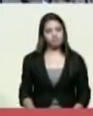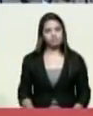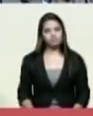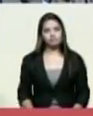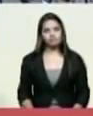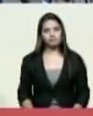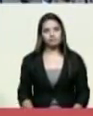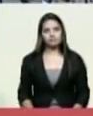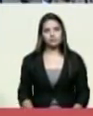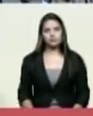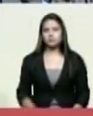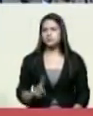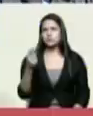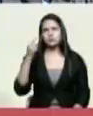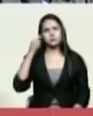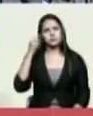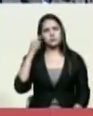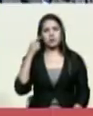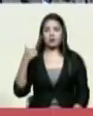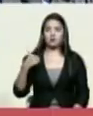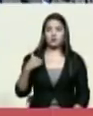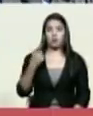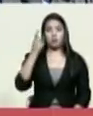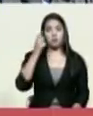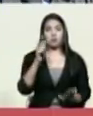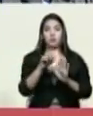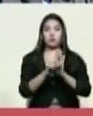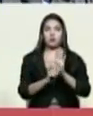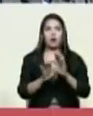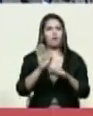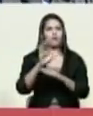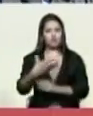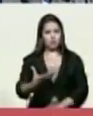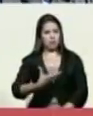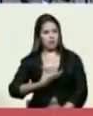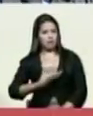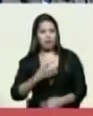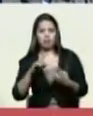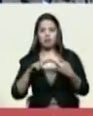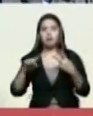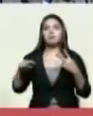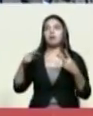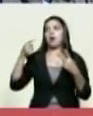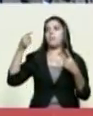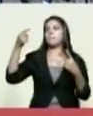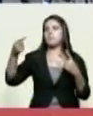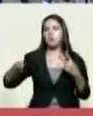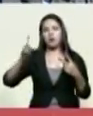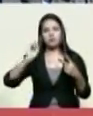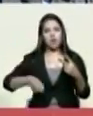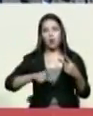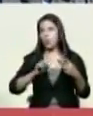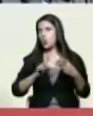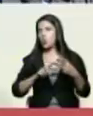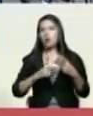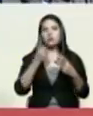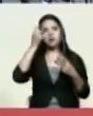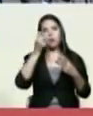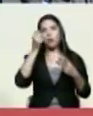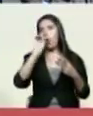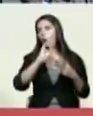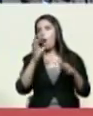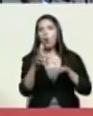Nadie se meta en la cabeza que porque es constituyente ahora le toca ser alcalde y después de que sea alcalde le toca ser diputado